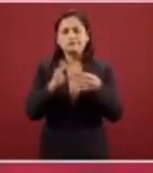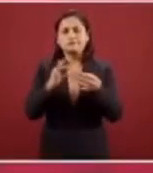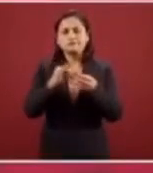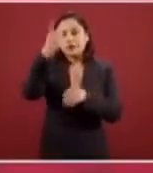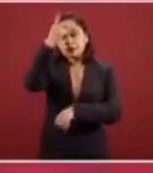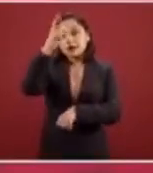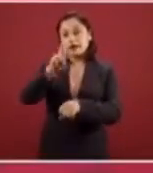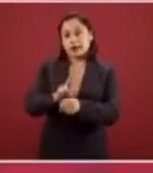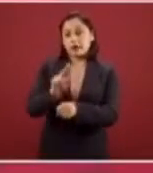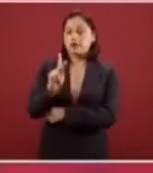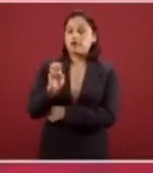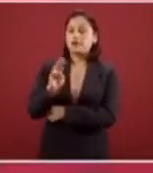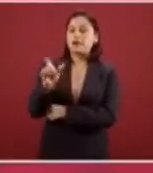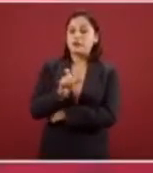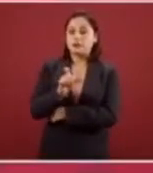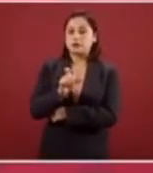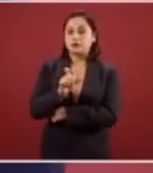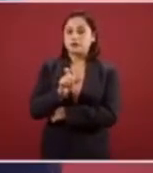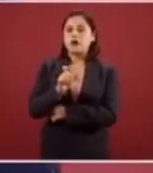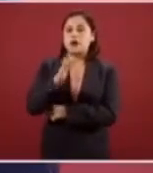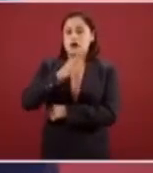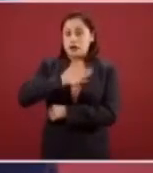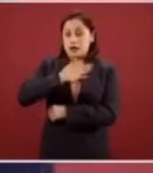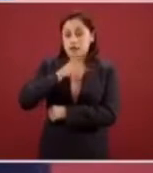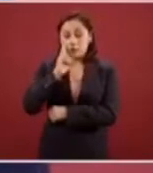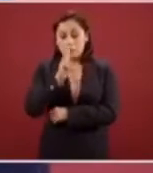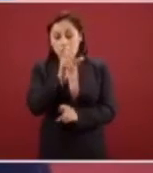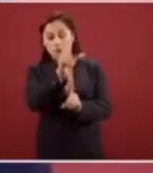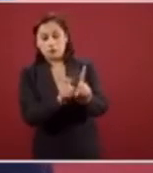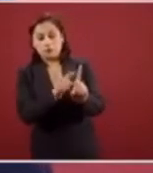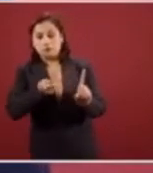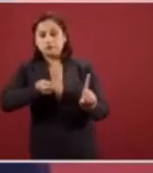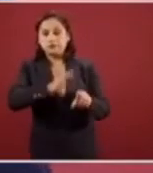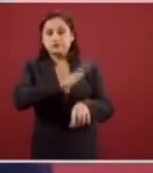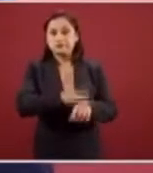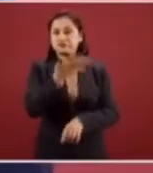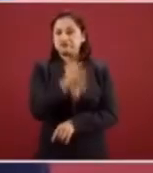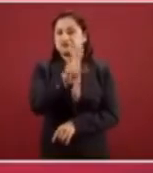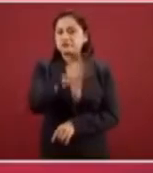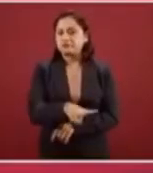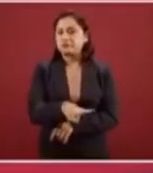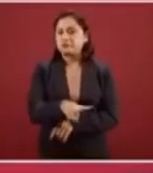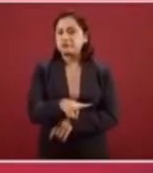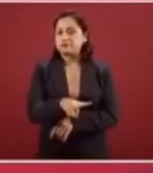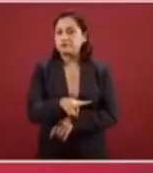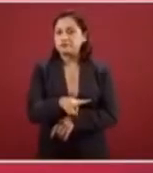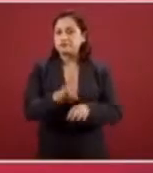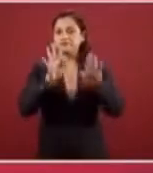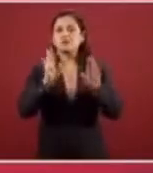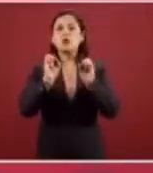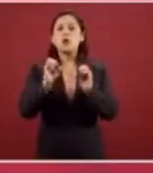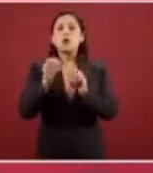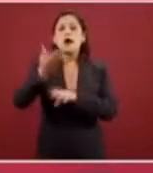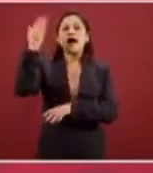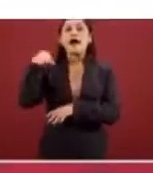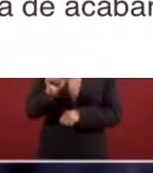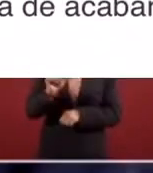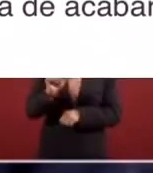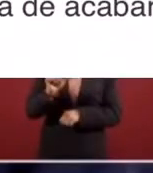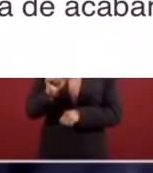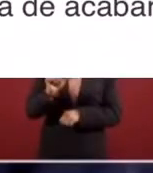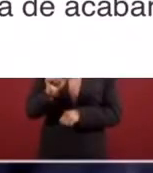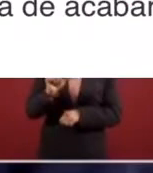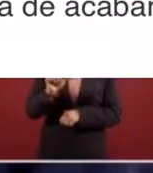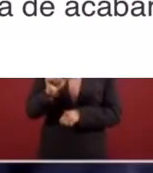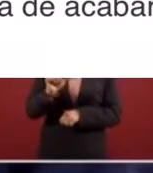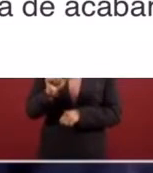mi calificación a servidores públicos que me ayudan, tiene 10, o como se decía antes, MB.